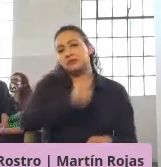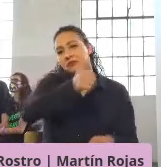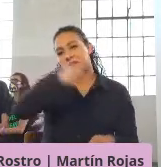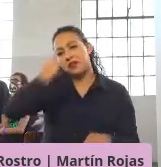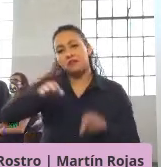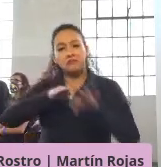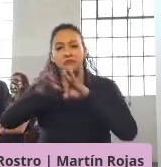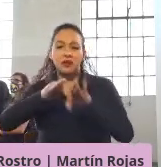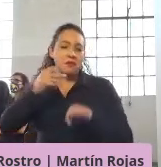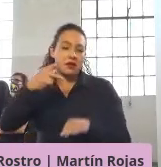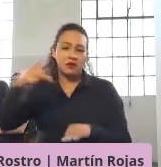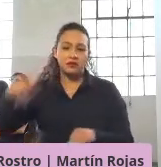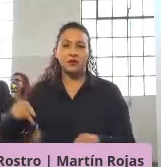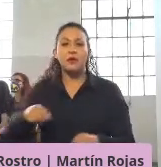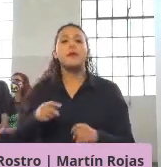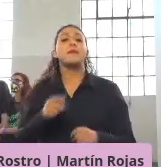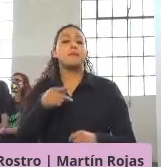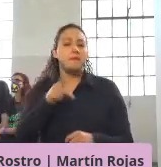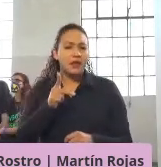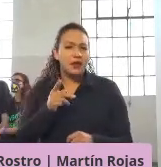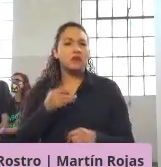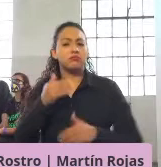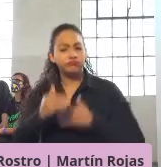pero creciendo poco a poco en eso.